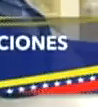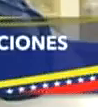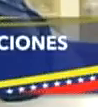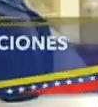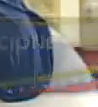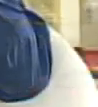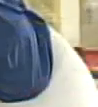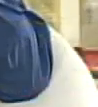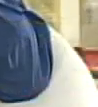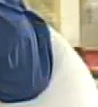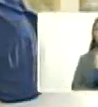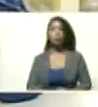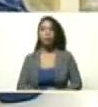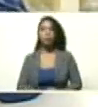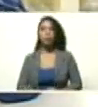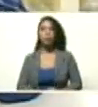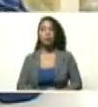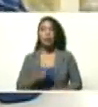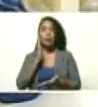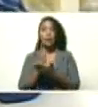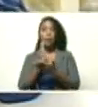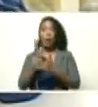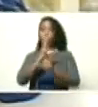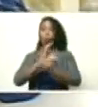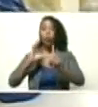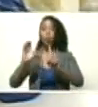Rivas, siempre en la cultura.